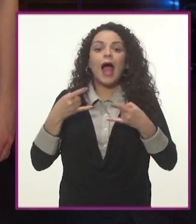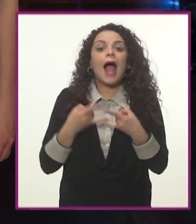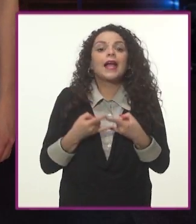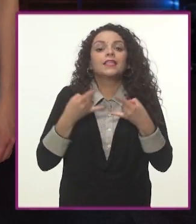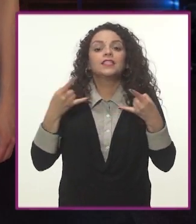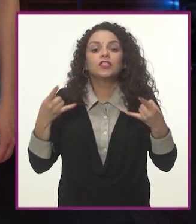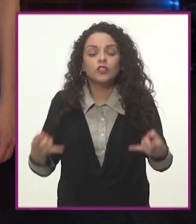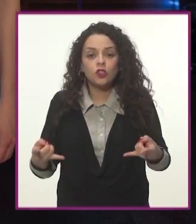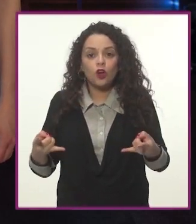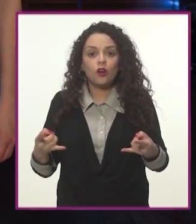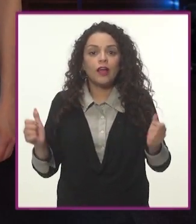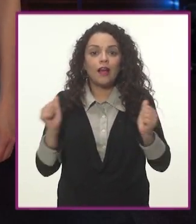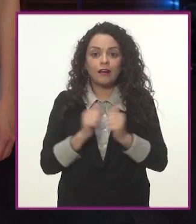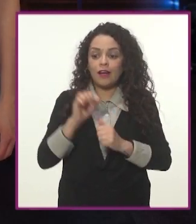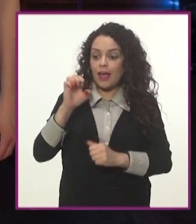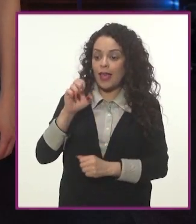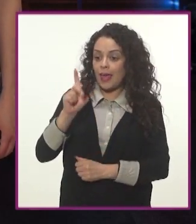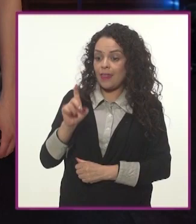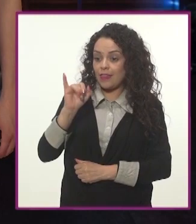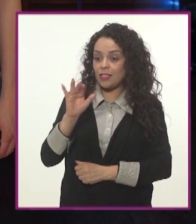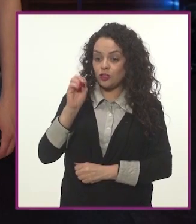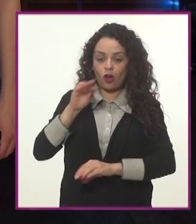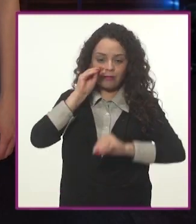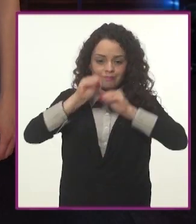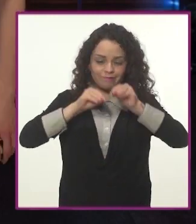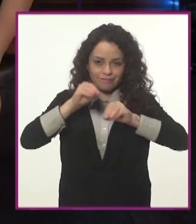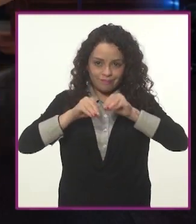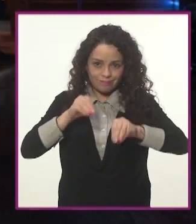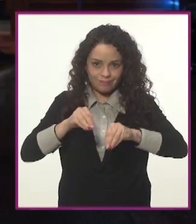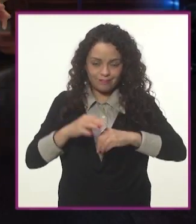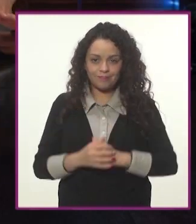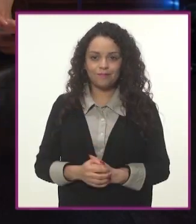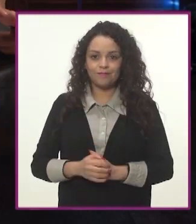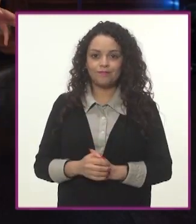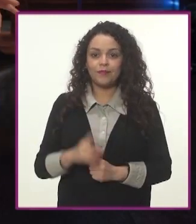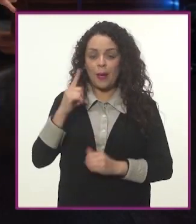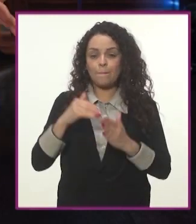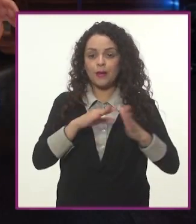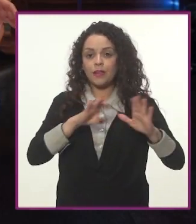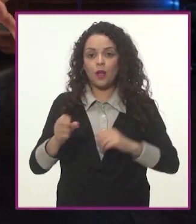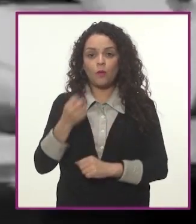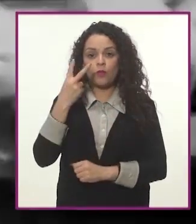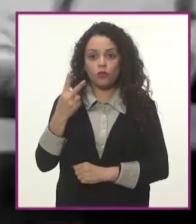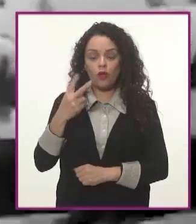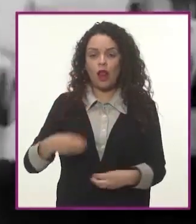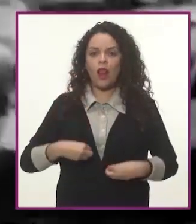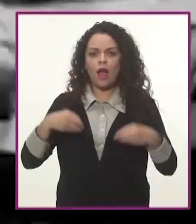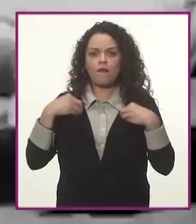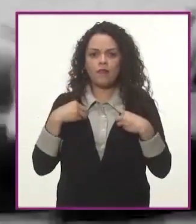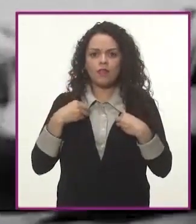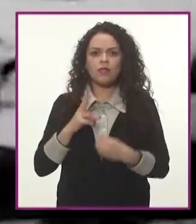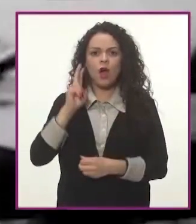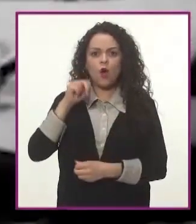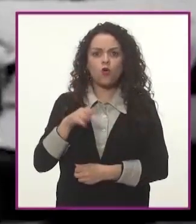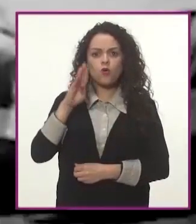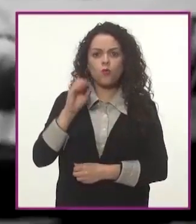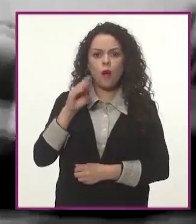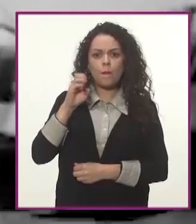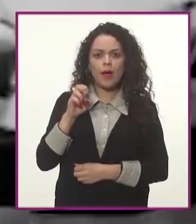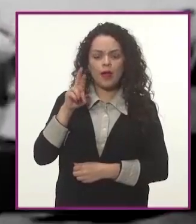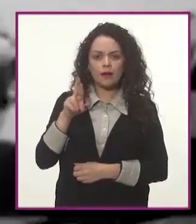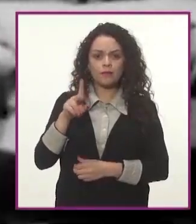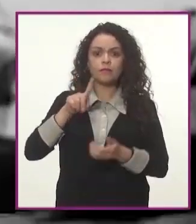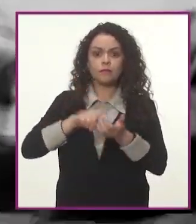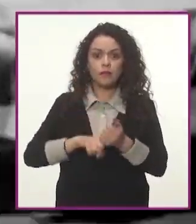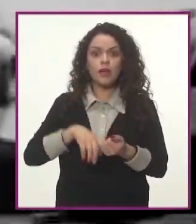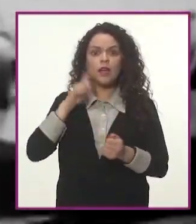contada por medio de la edición. Porter hizo en 1902 La vida de un bombero americano, con material ya grabado que encontró entre